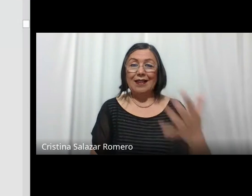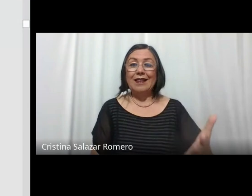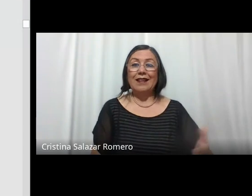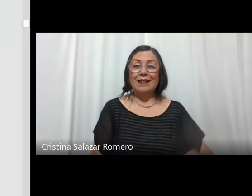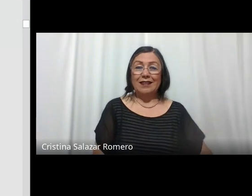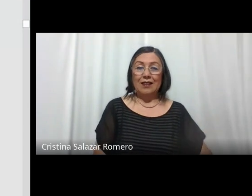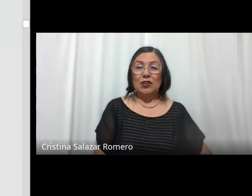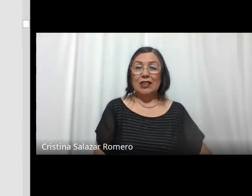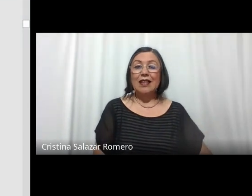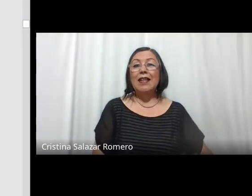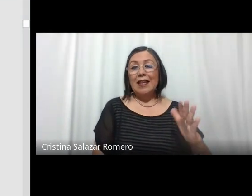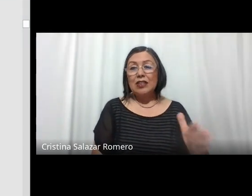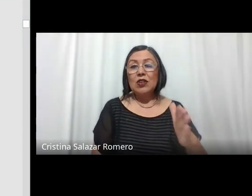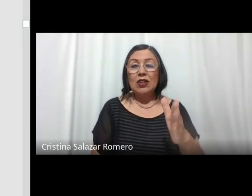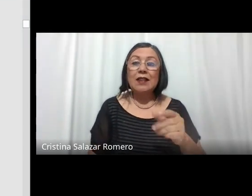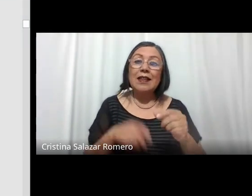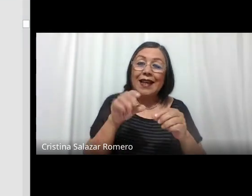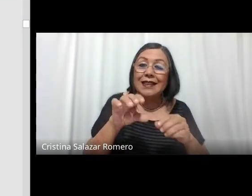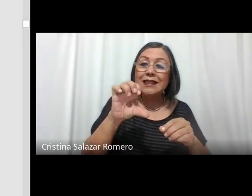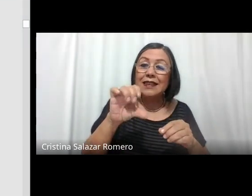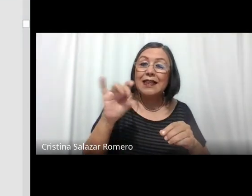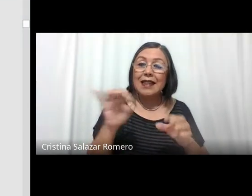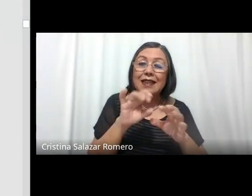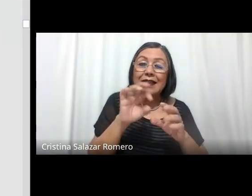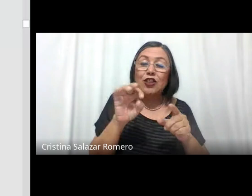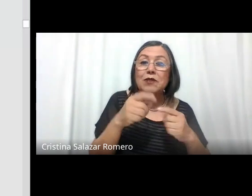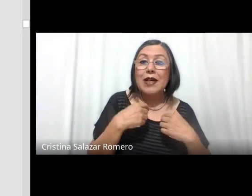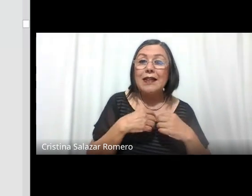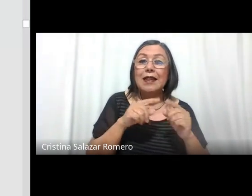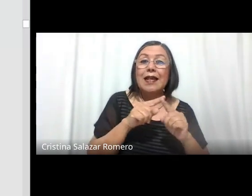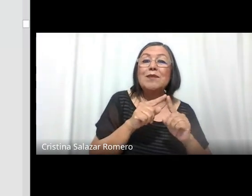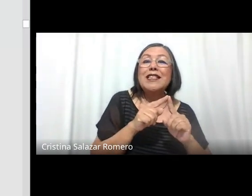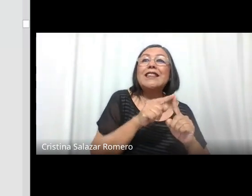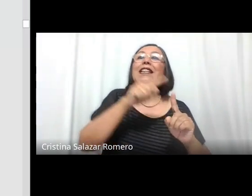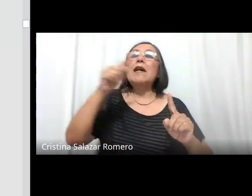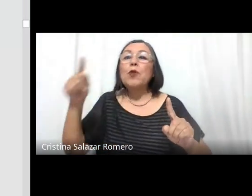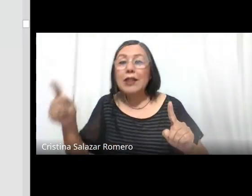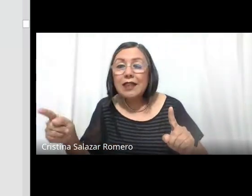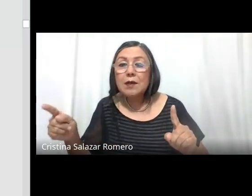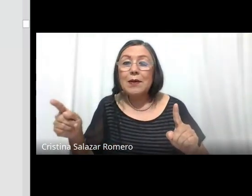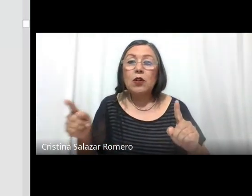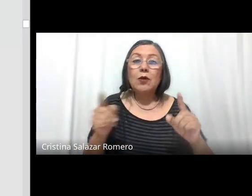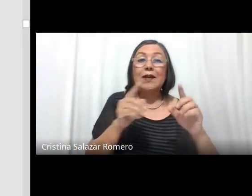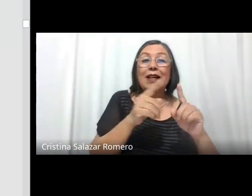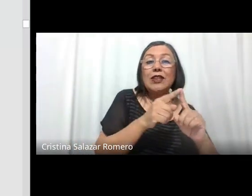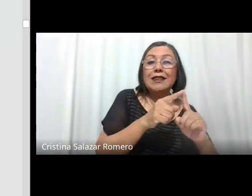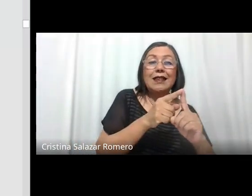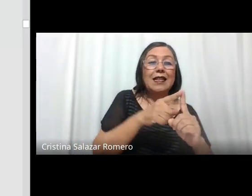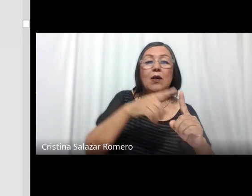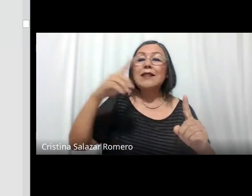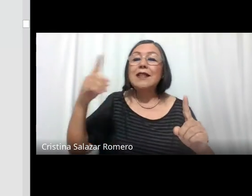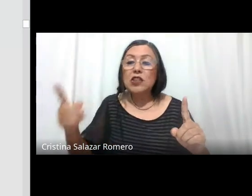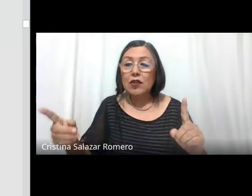a entender, ¿sí? Entonces, eso, el deletreo manual es mi estrategia puente que va a